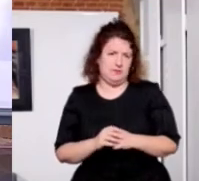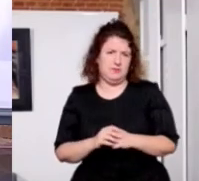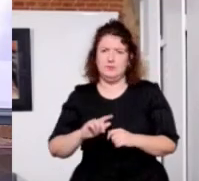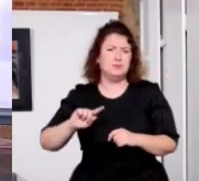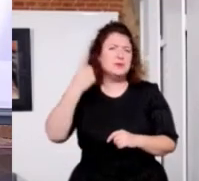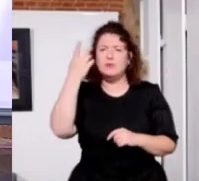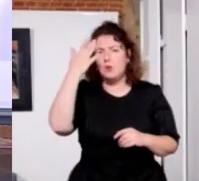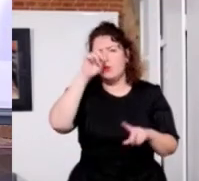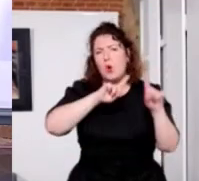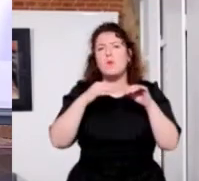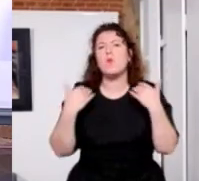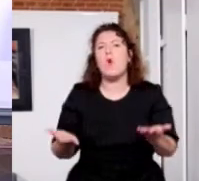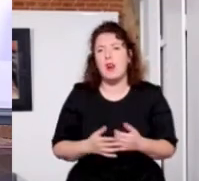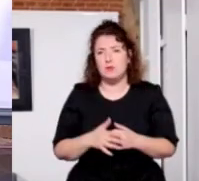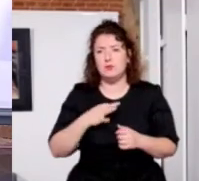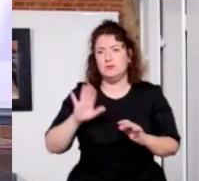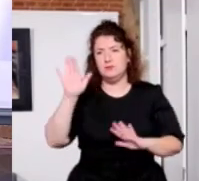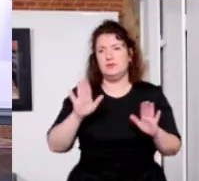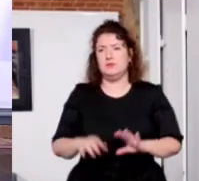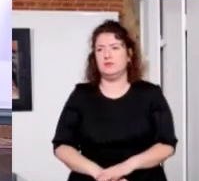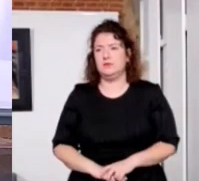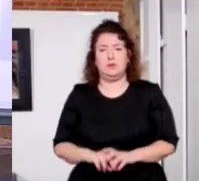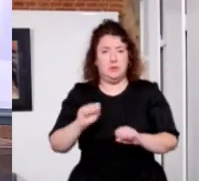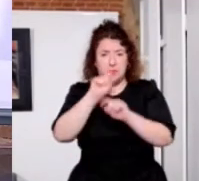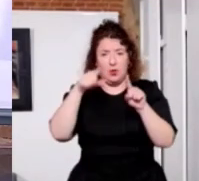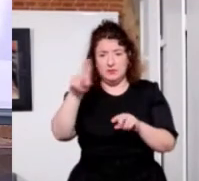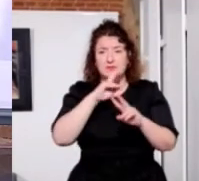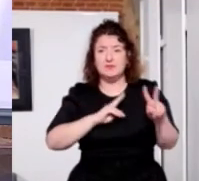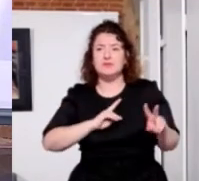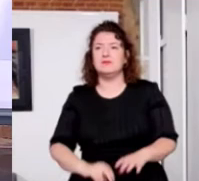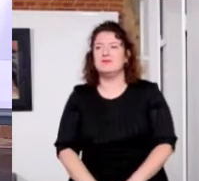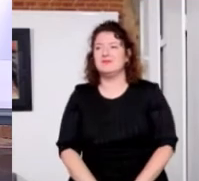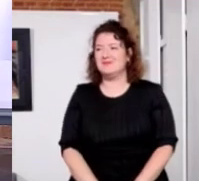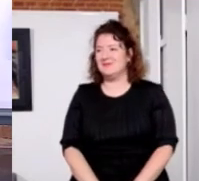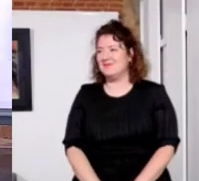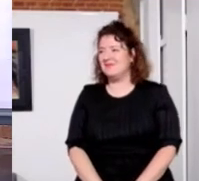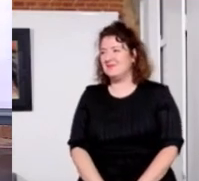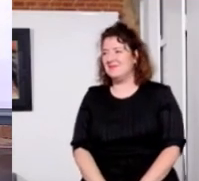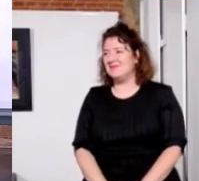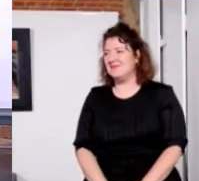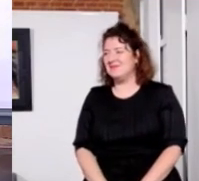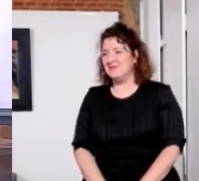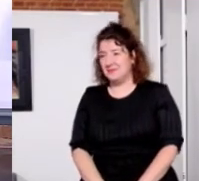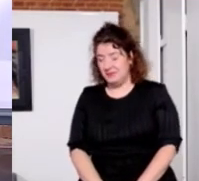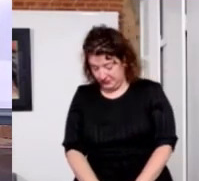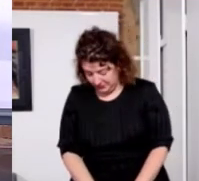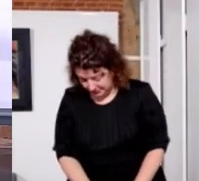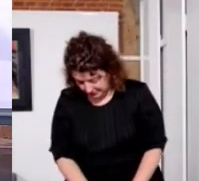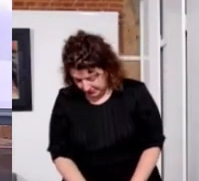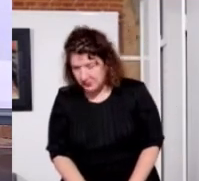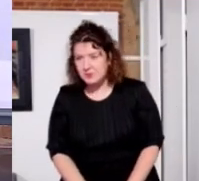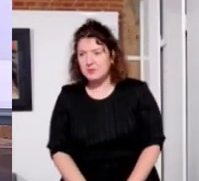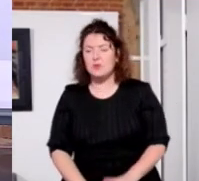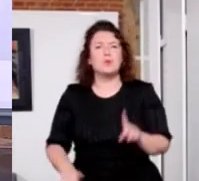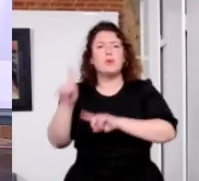encuentra? Pueden levantar la mano, ¿eh? Es una pregunta, ¿eh? para que haya respuestas, ¿eh? ¿Cuál es el